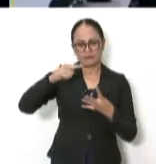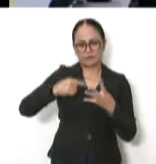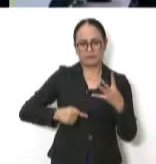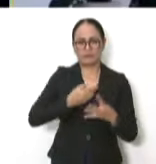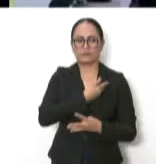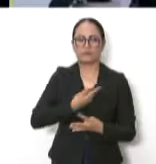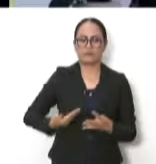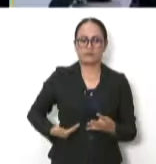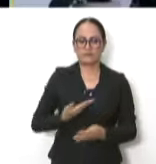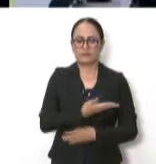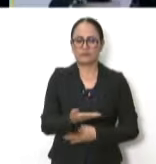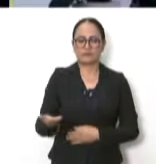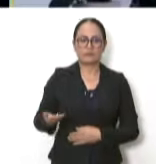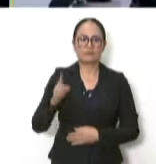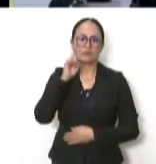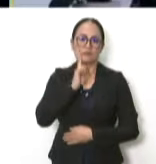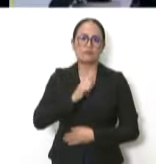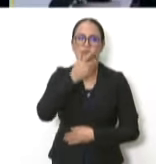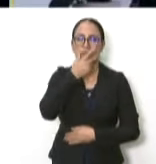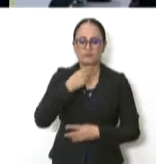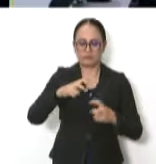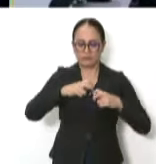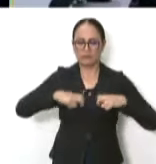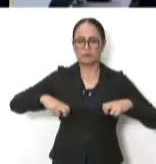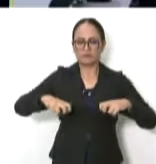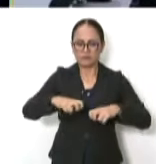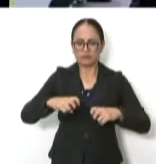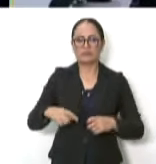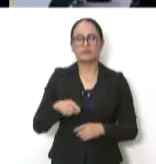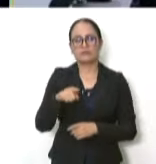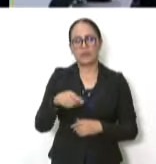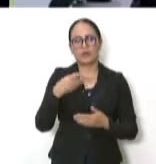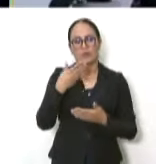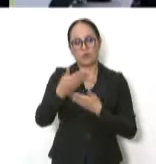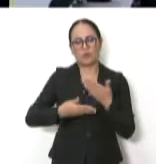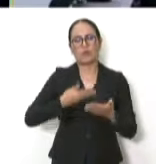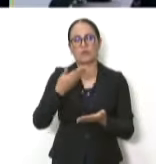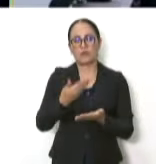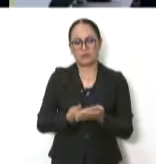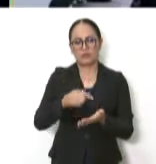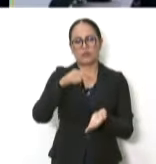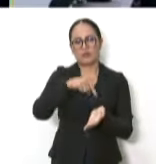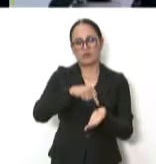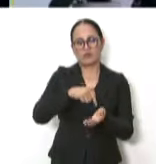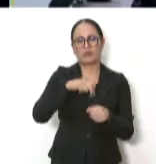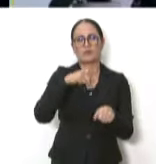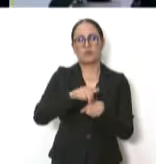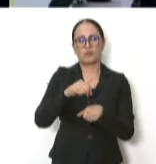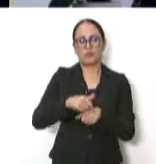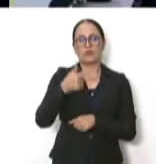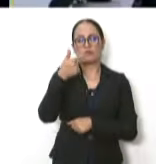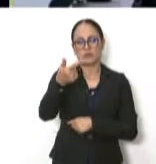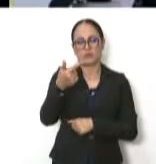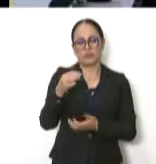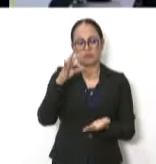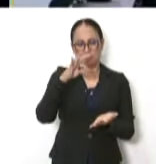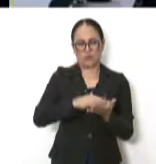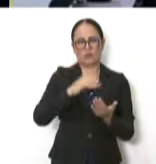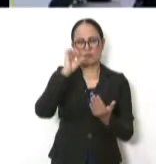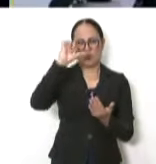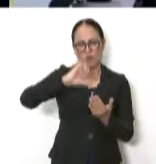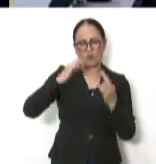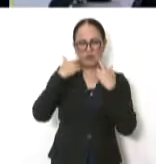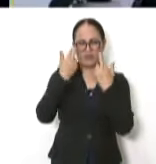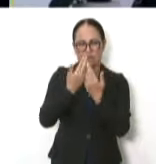a su consideración, señoras y señores comisionados, el proyecto de acuerdo listado en el numeral 7 del orden del día de la